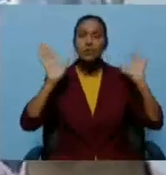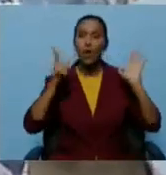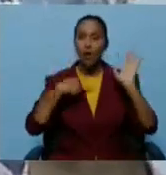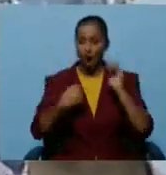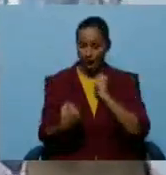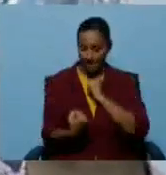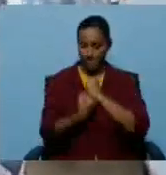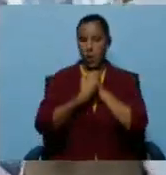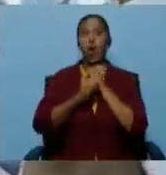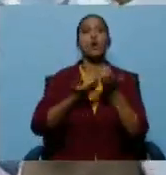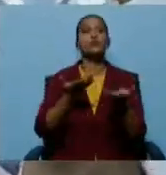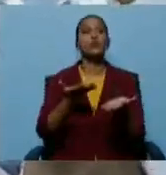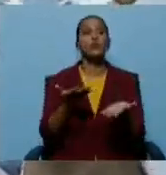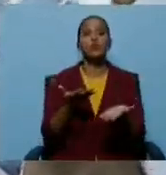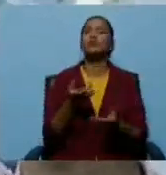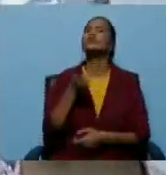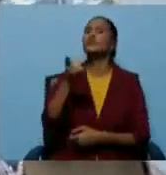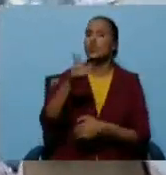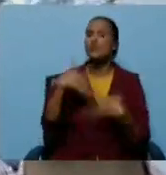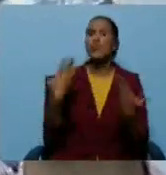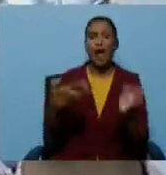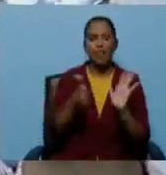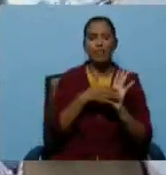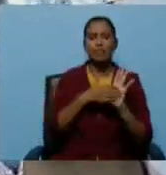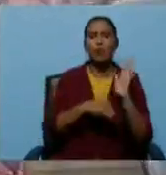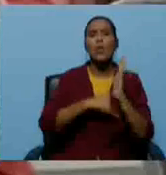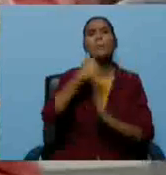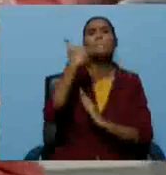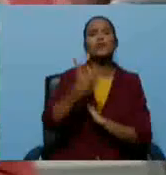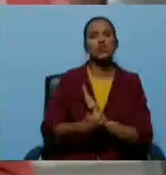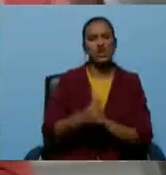este proyecto cuándo, Reyes Reyes? ¿Cuándo él lo escribió?